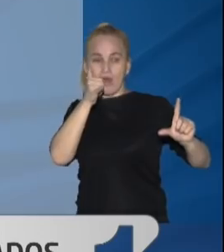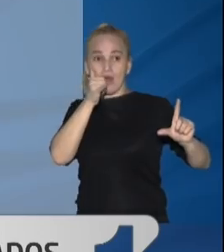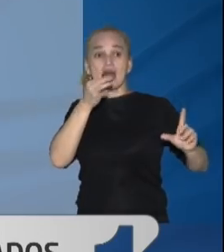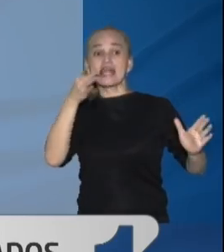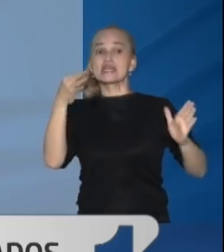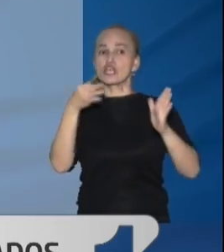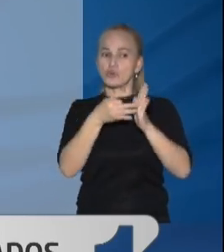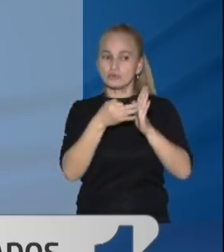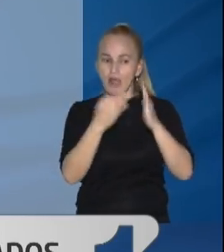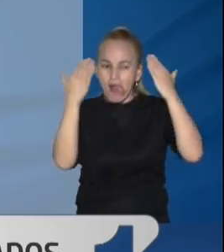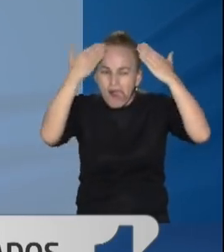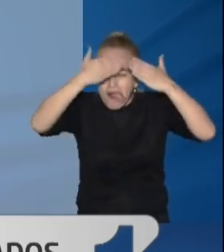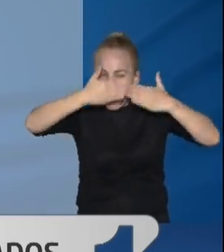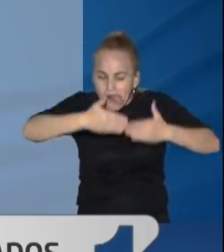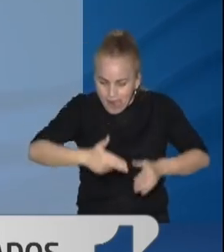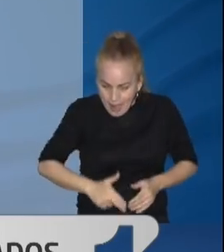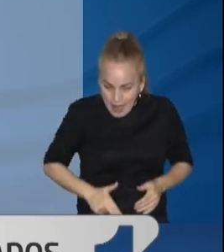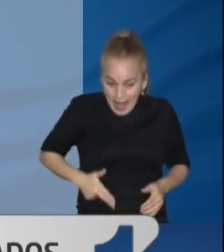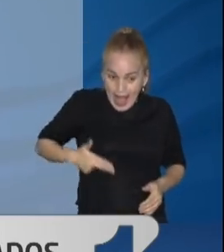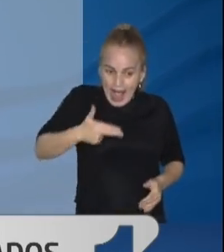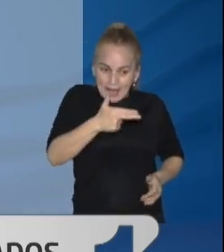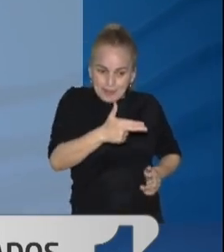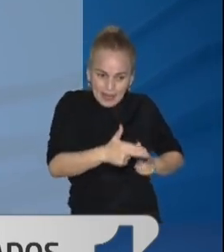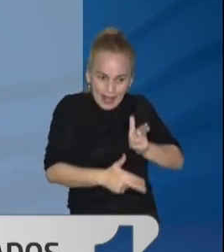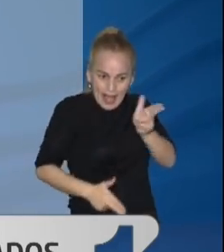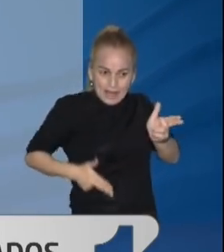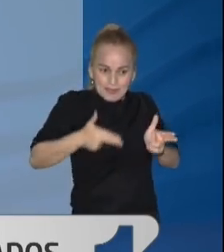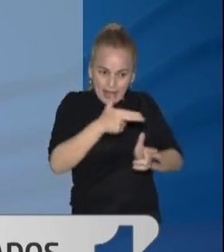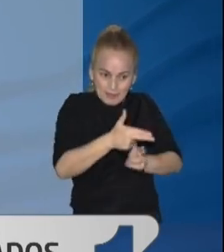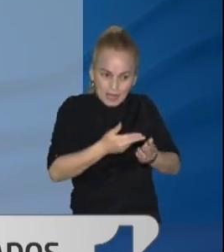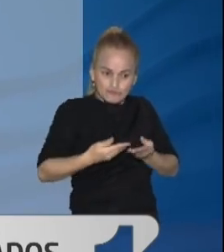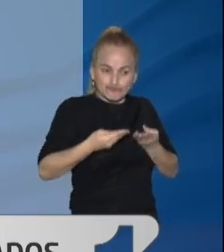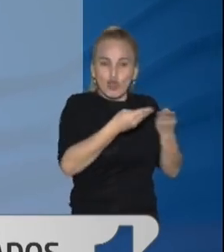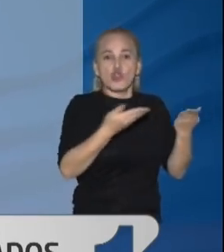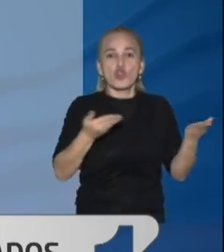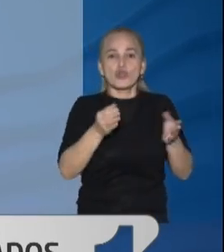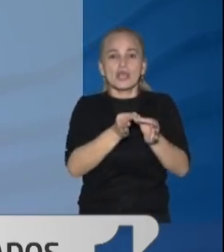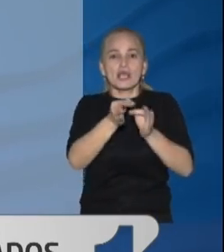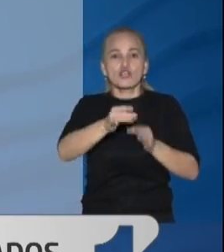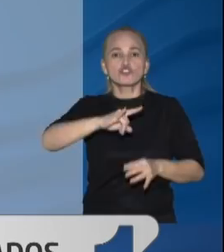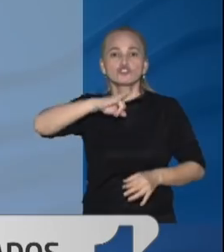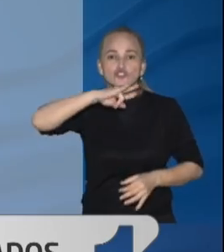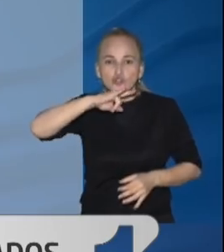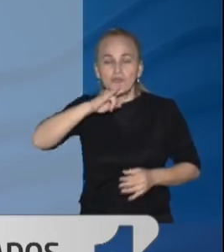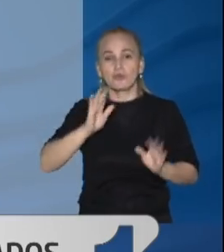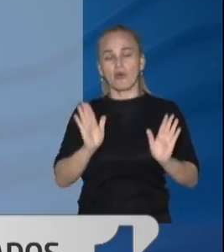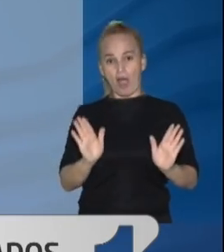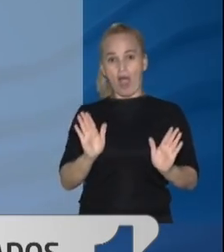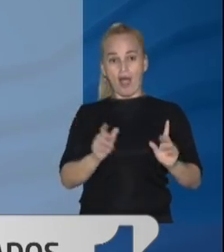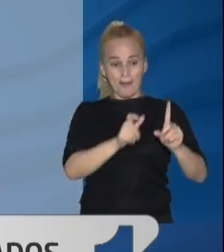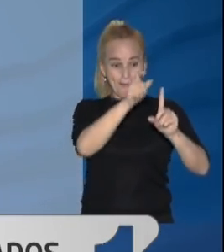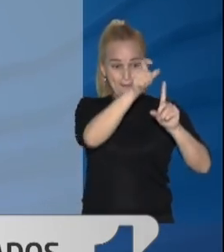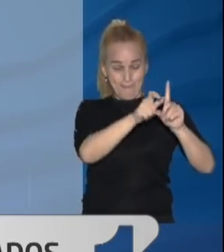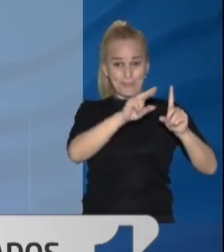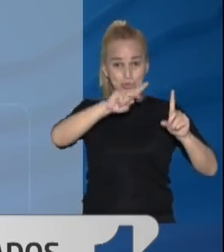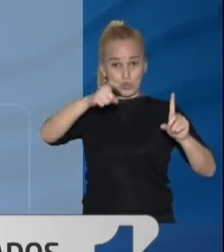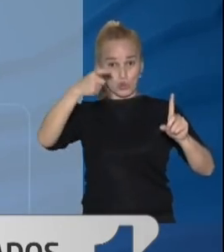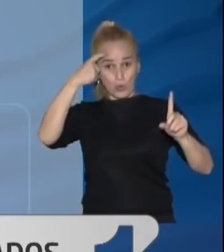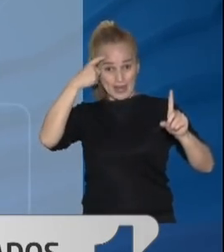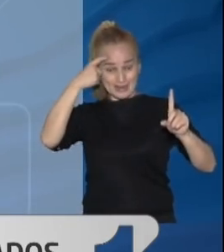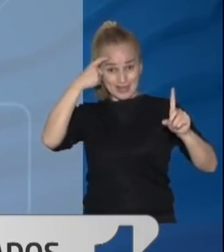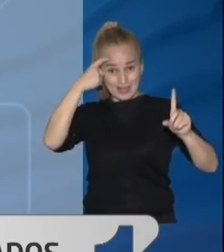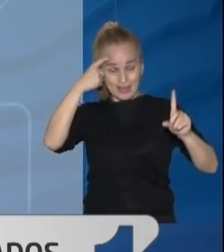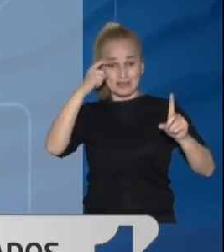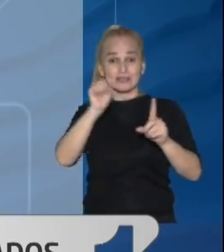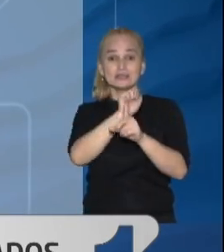estaban entregando munición o armas de fuego a estos sujetos en el municipio de Yumbo. Sin embargo, la gobernadora ha dicho a través de su